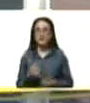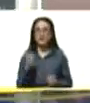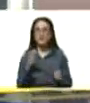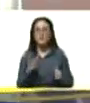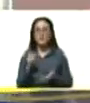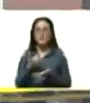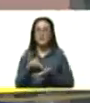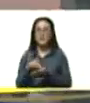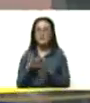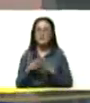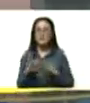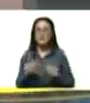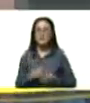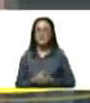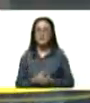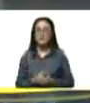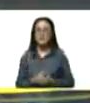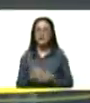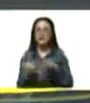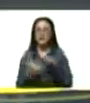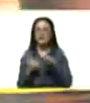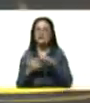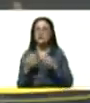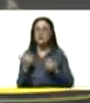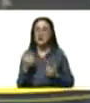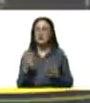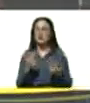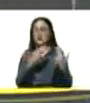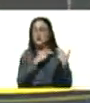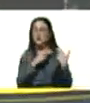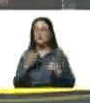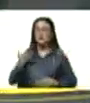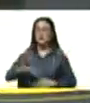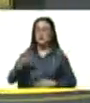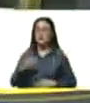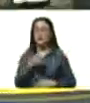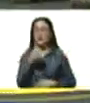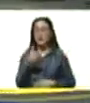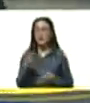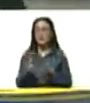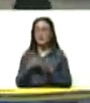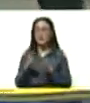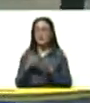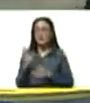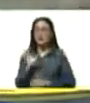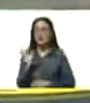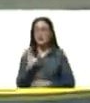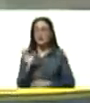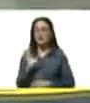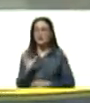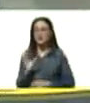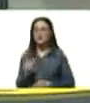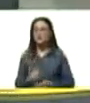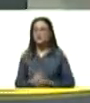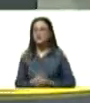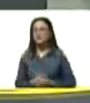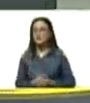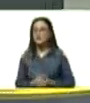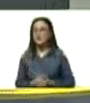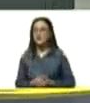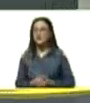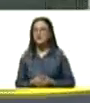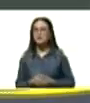participar todos. Las instituciones tienen un rol fundamental en cada una de las estaciones del Metro de Caracas. Pero también hemos establecido